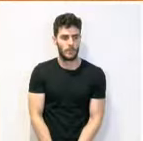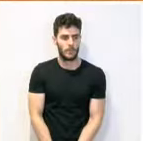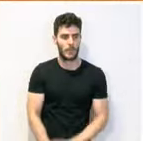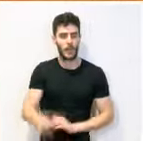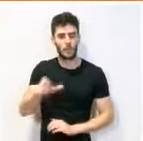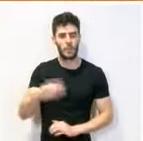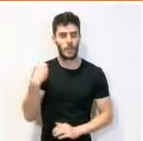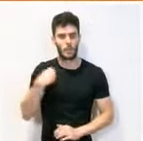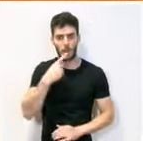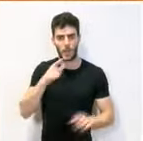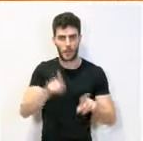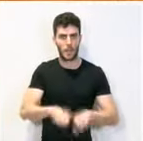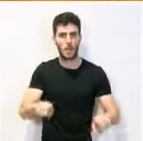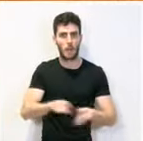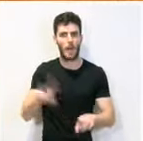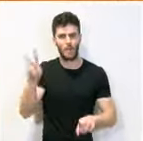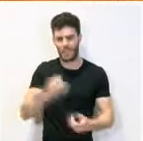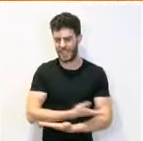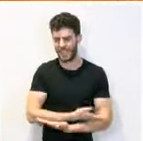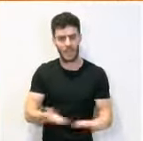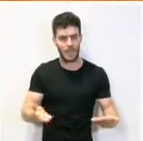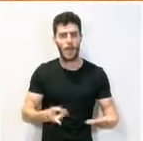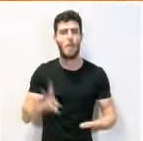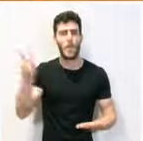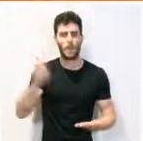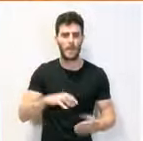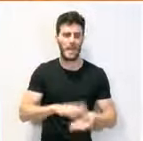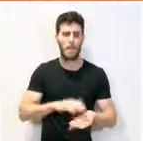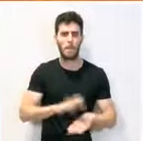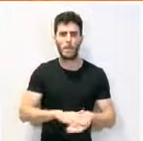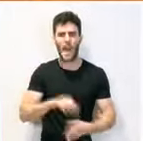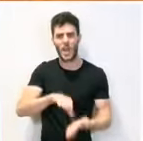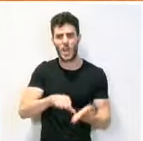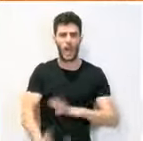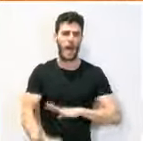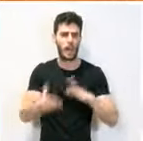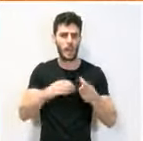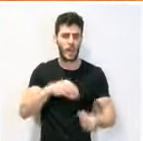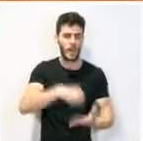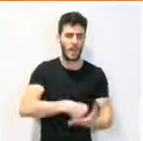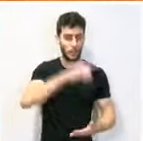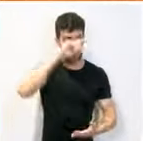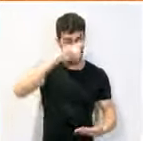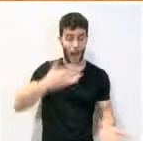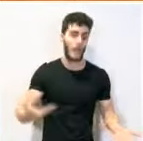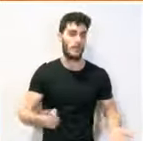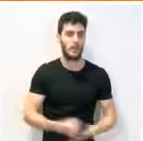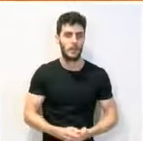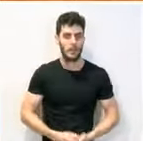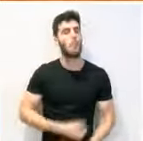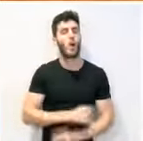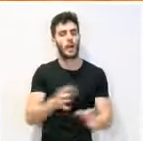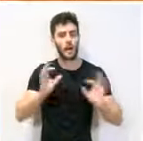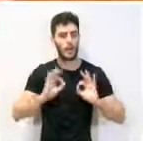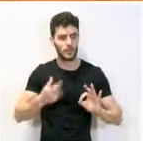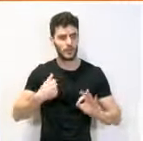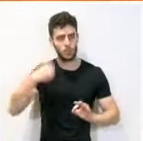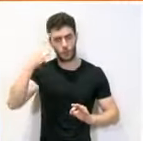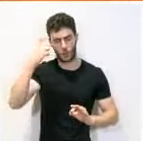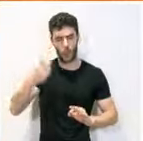dice, aquí que venga quien quiera, pero que no vengan a urbanizarnos en el entorno rural. Pues efectivamente, creo que